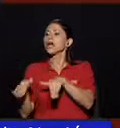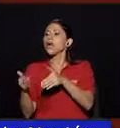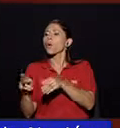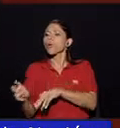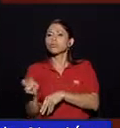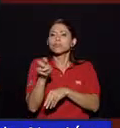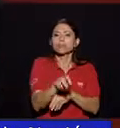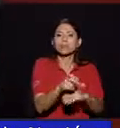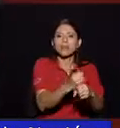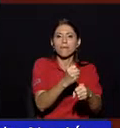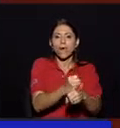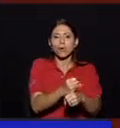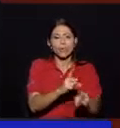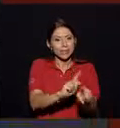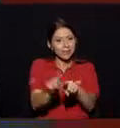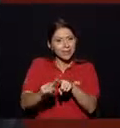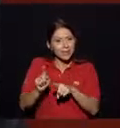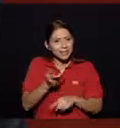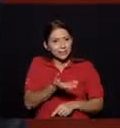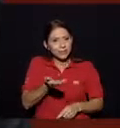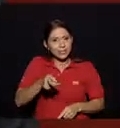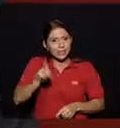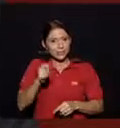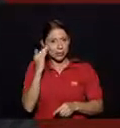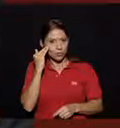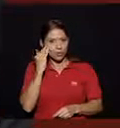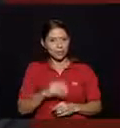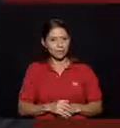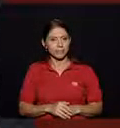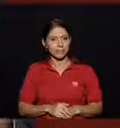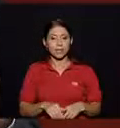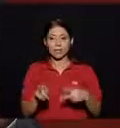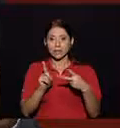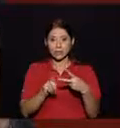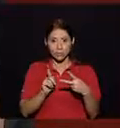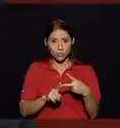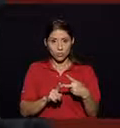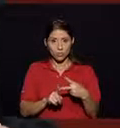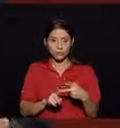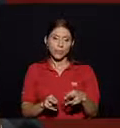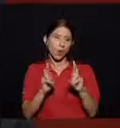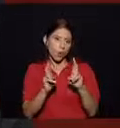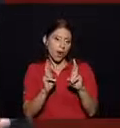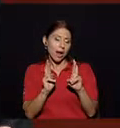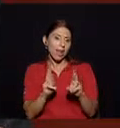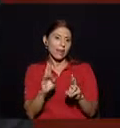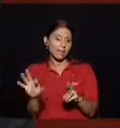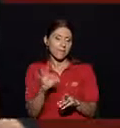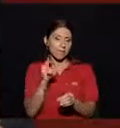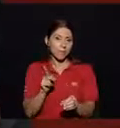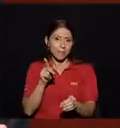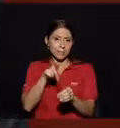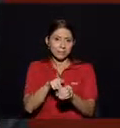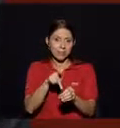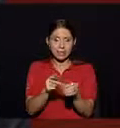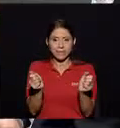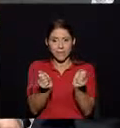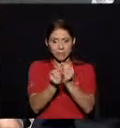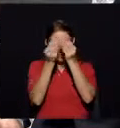sus trabajos. Hay una gran cantidad de elementos que tiene que conocer. Y segundo, plantear, ojalá de maneras participativas